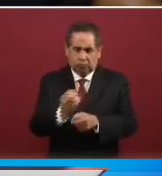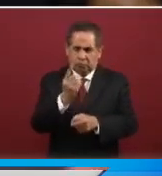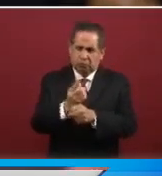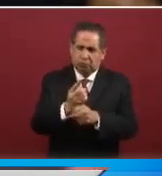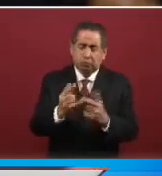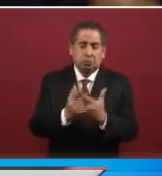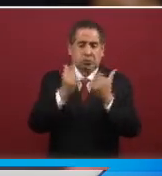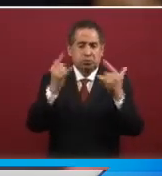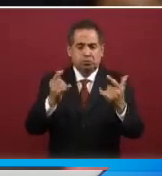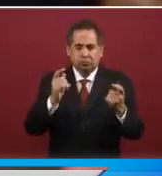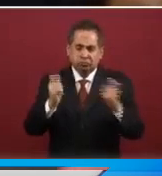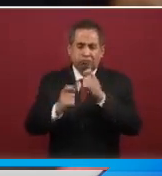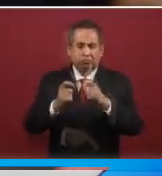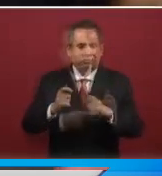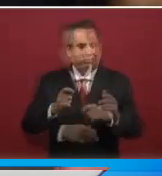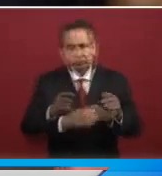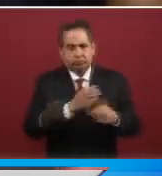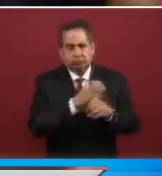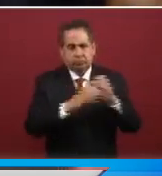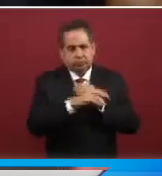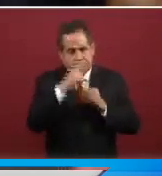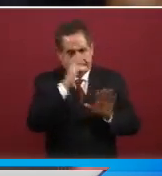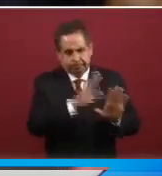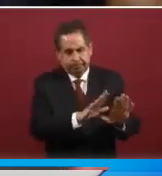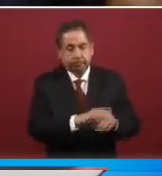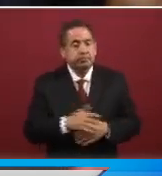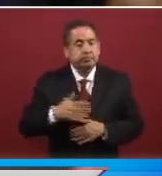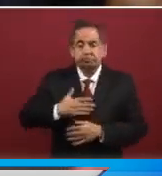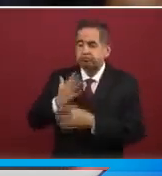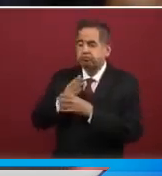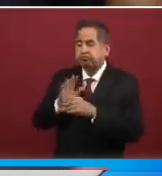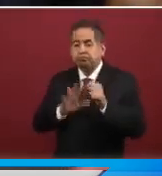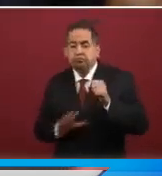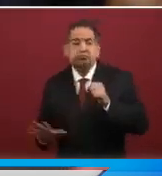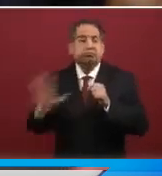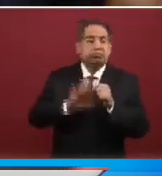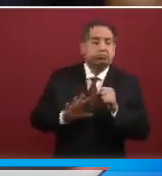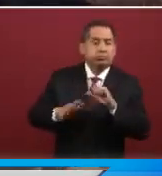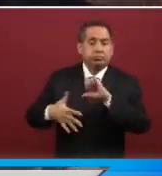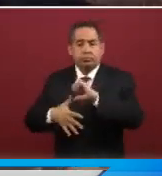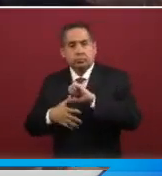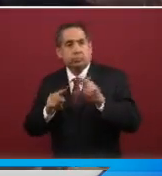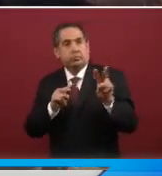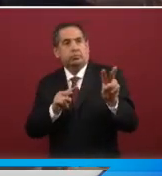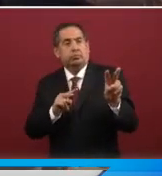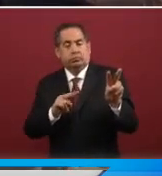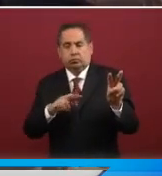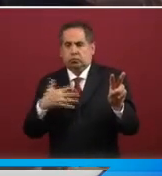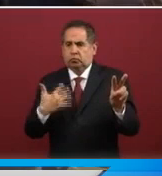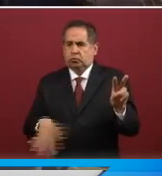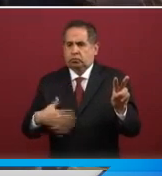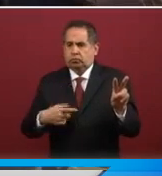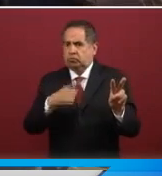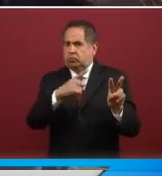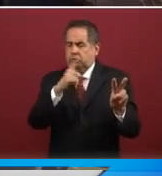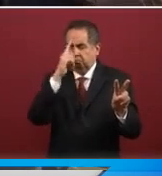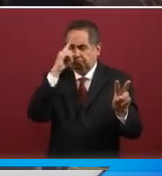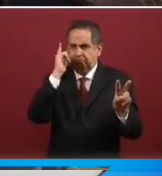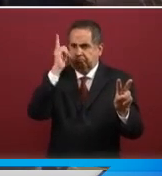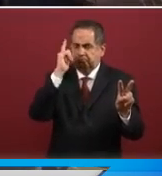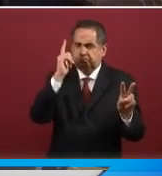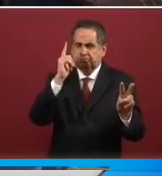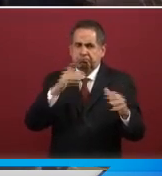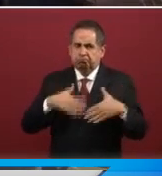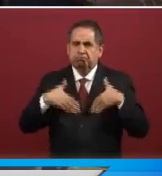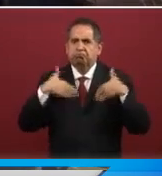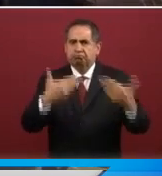histórica de convertirse en un líder latinoamericano, pero vengo a hablar de lo que usted representa para Latinoamérica. Una gran esperanza. Describe a Andrés